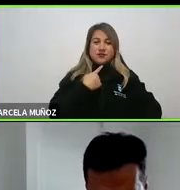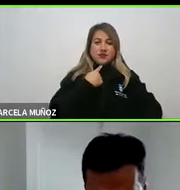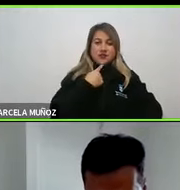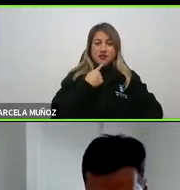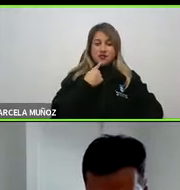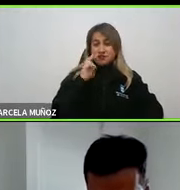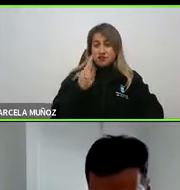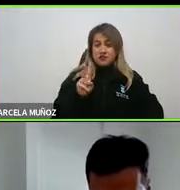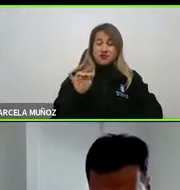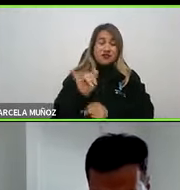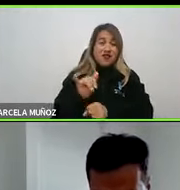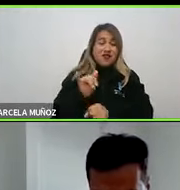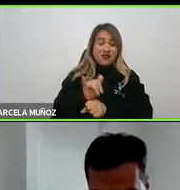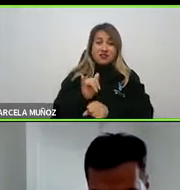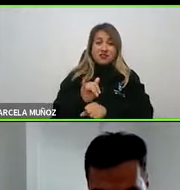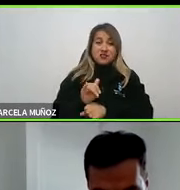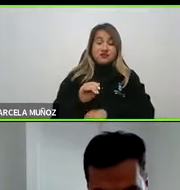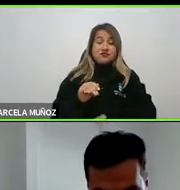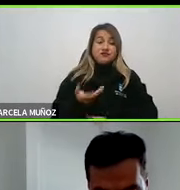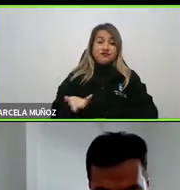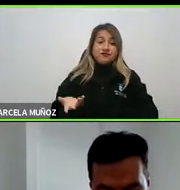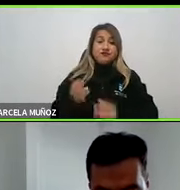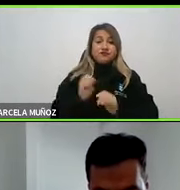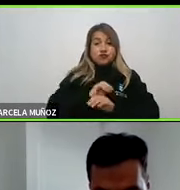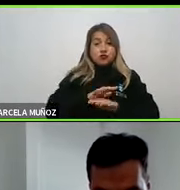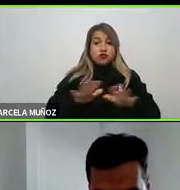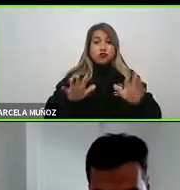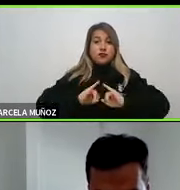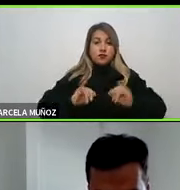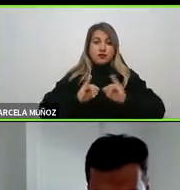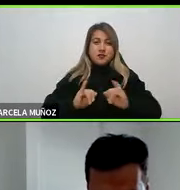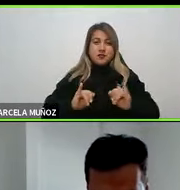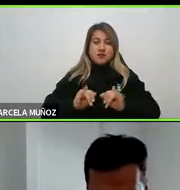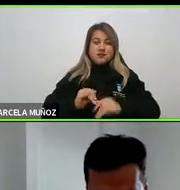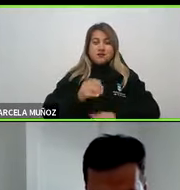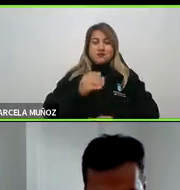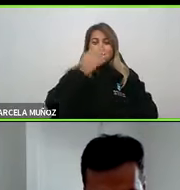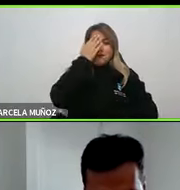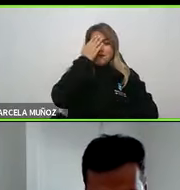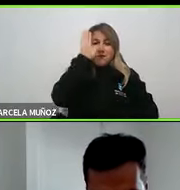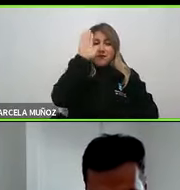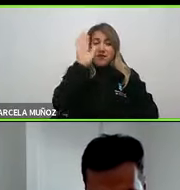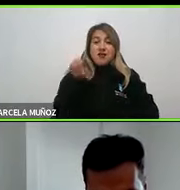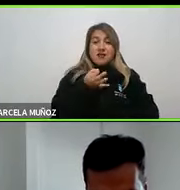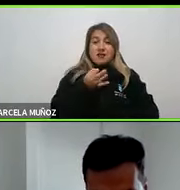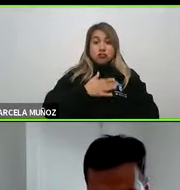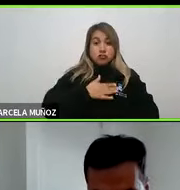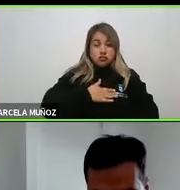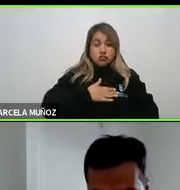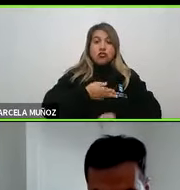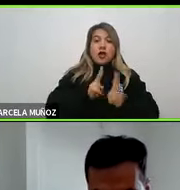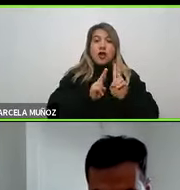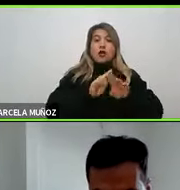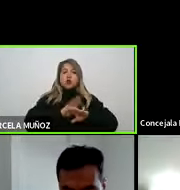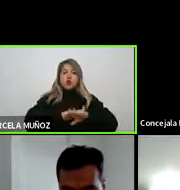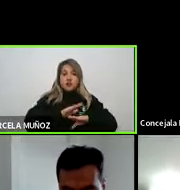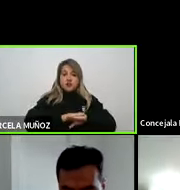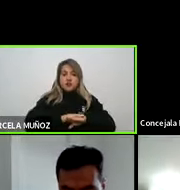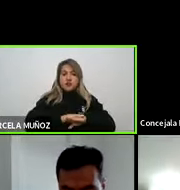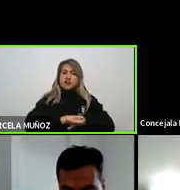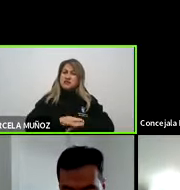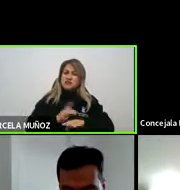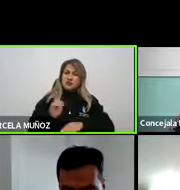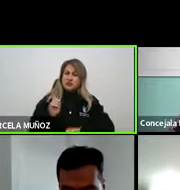otra cosa de esa persona. Y en donde dice que yo autoricé, le informo porque parece que